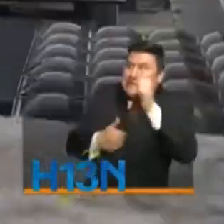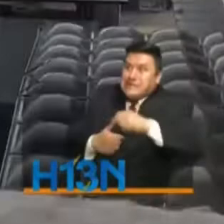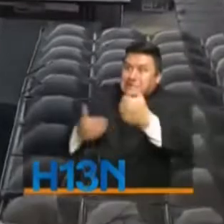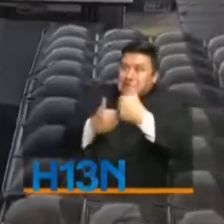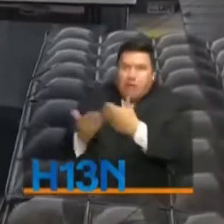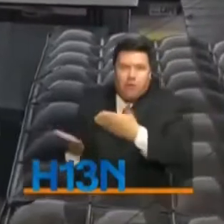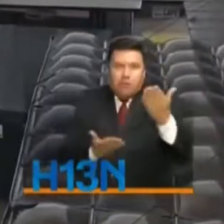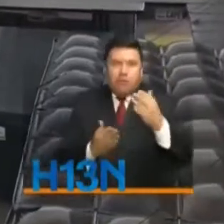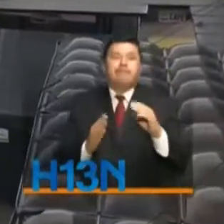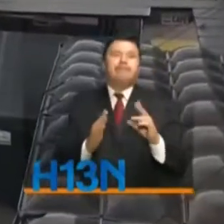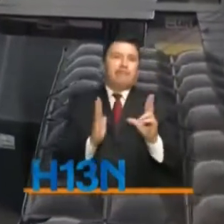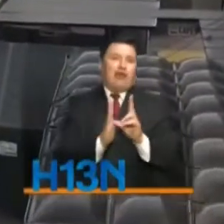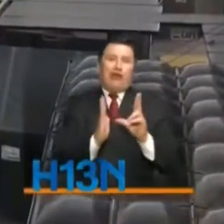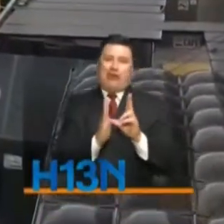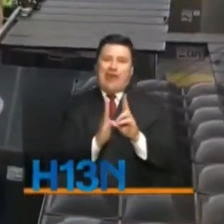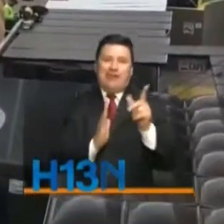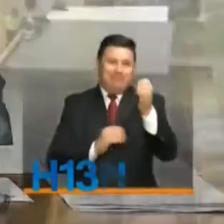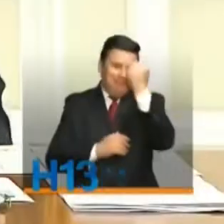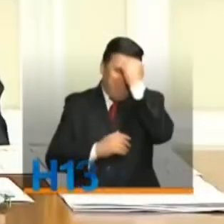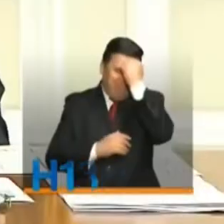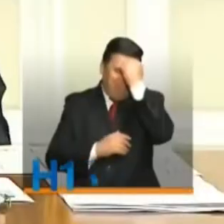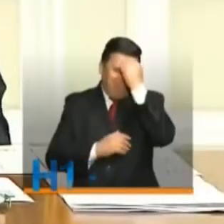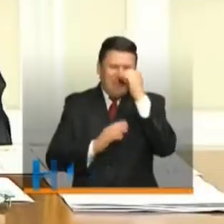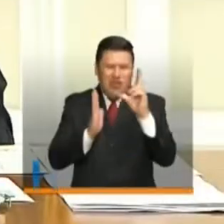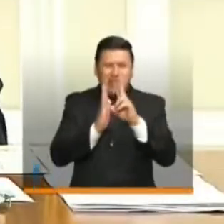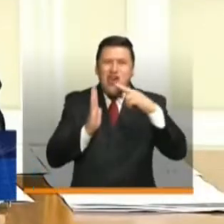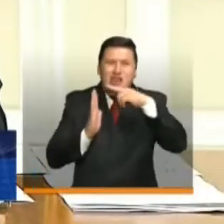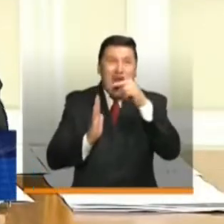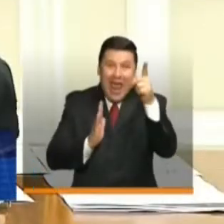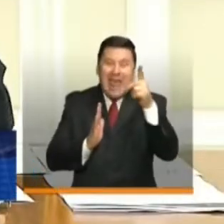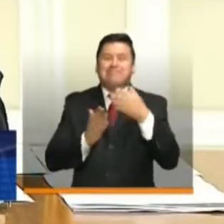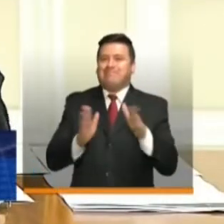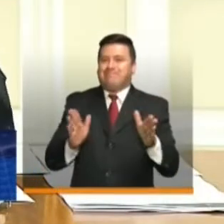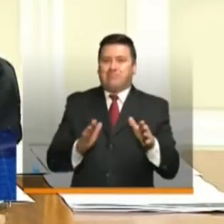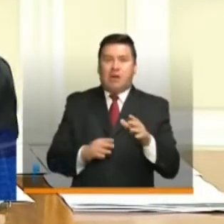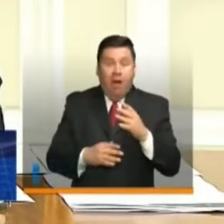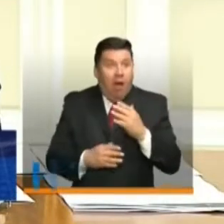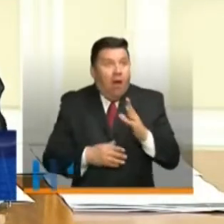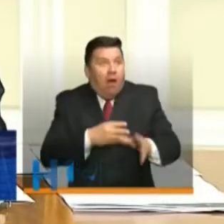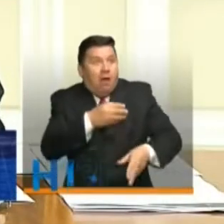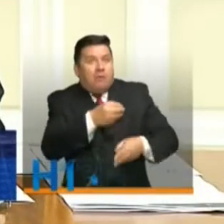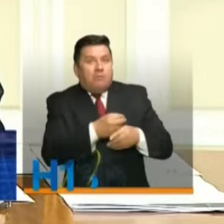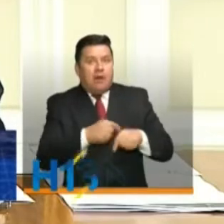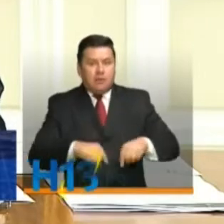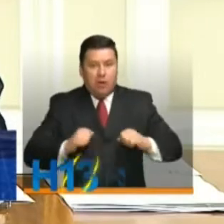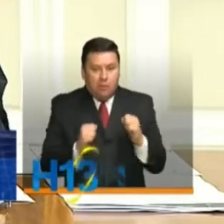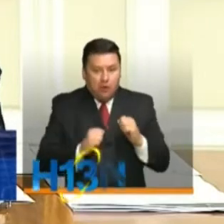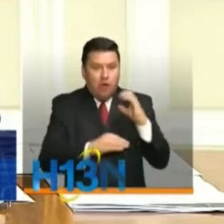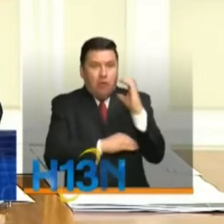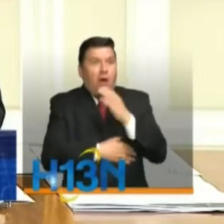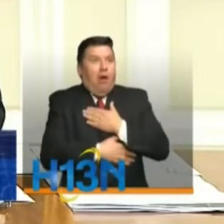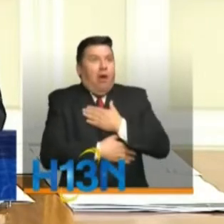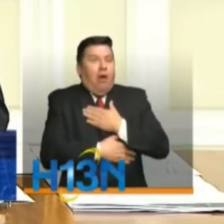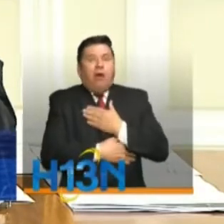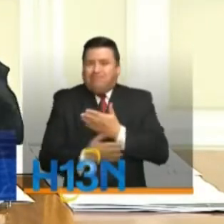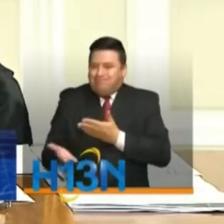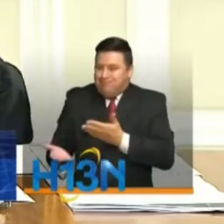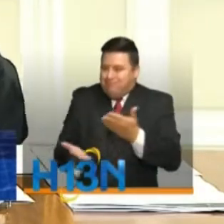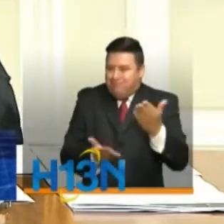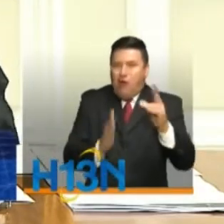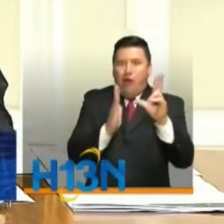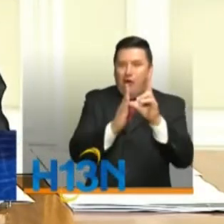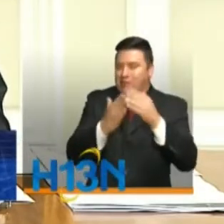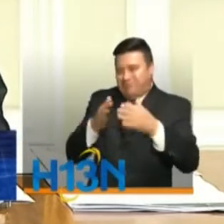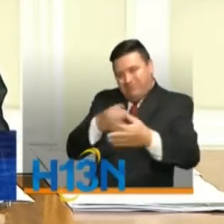necesario. Eso nos permite tener también capacidades adicionales para los colombianos, para los bogotanos, y así también estaremos